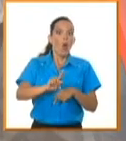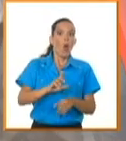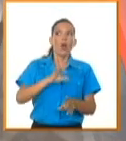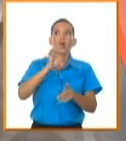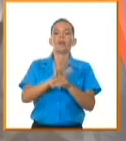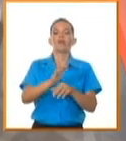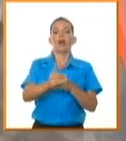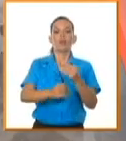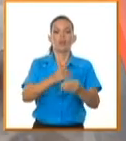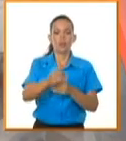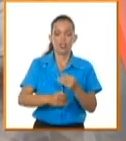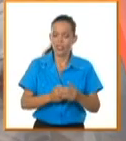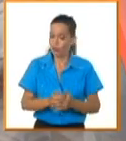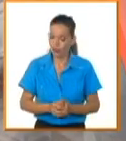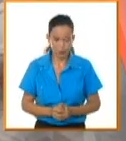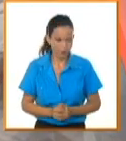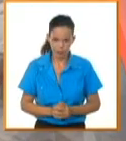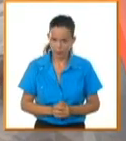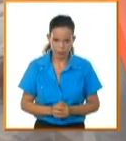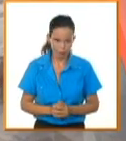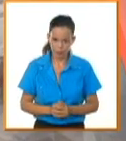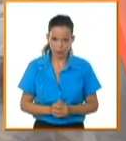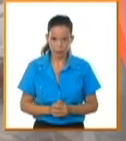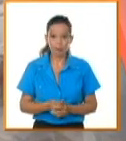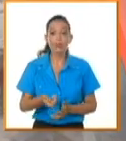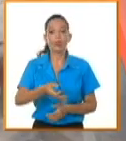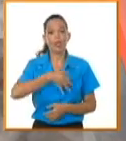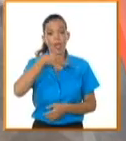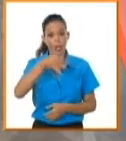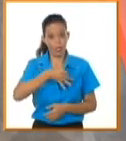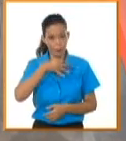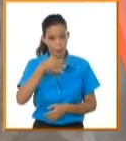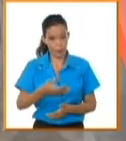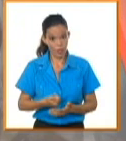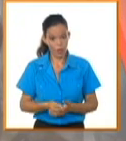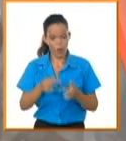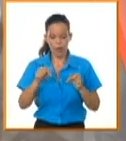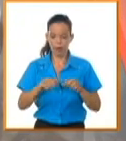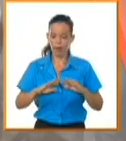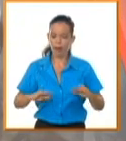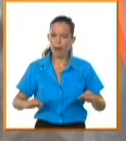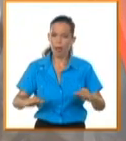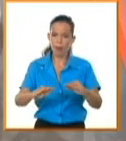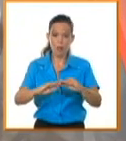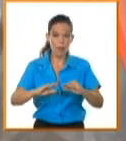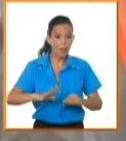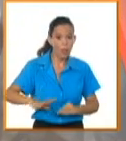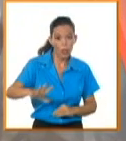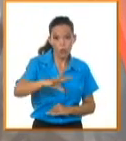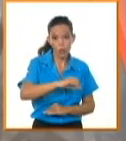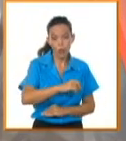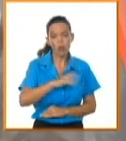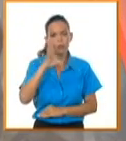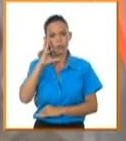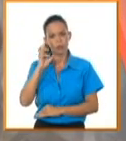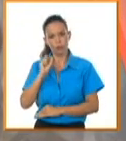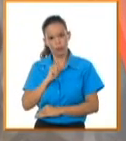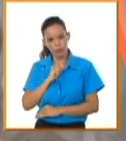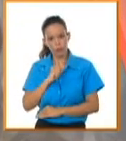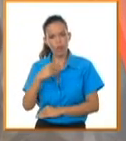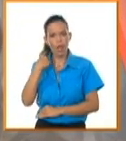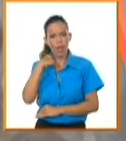yo quería mencionar en este mencionar en la mesa todo lo que nos escuchan y nos ven que pasado